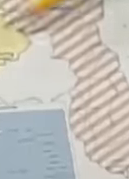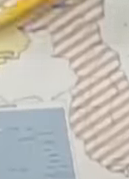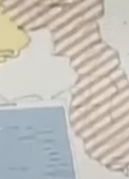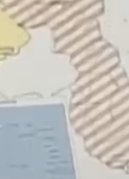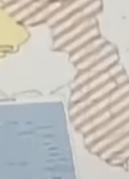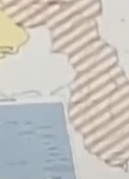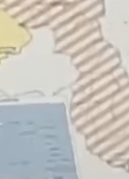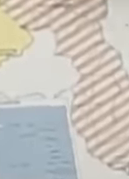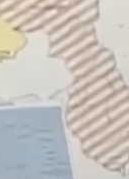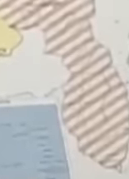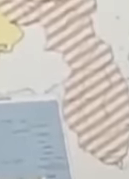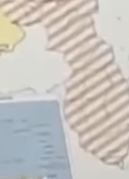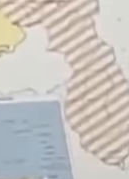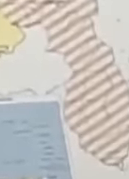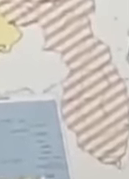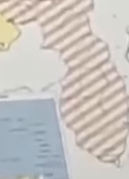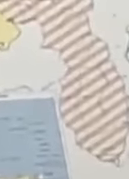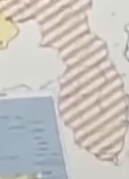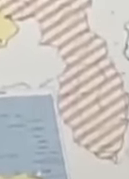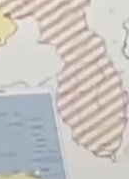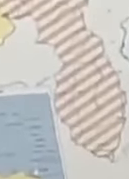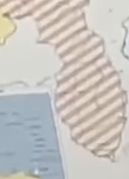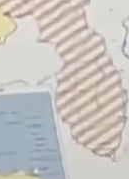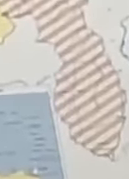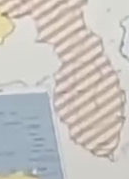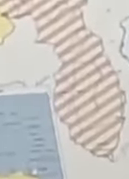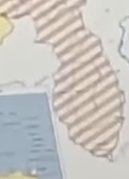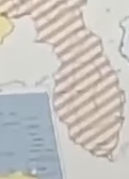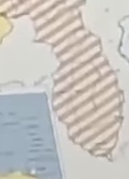Precisamente este es el mapa de Venezuela.